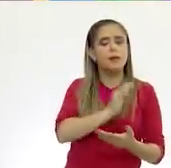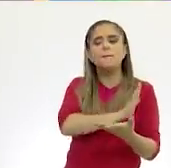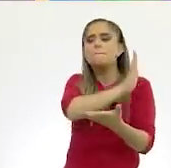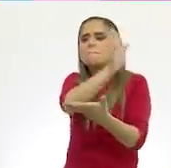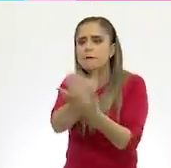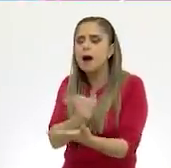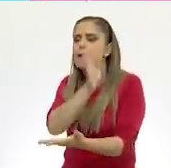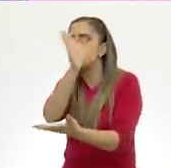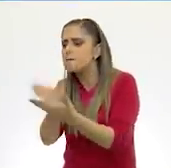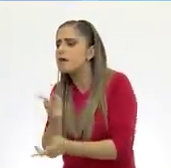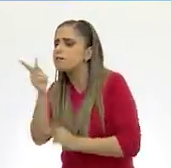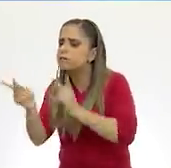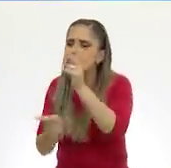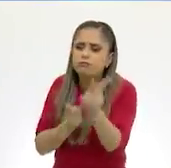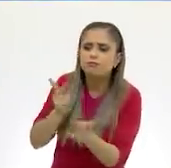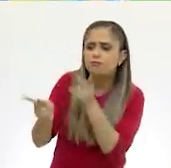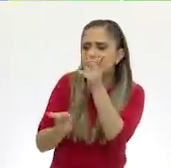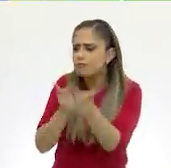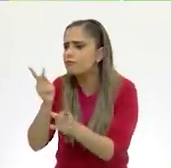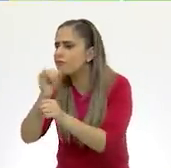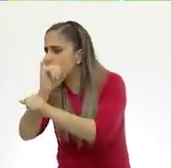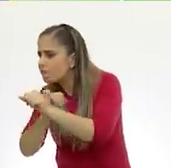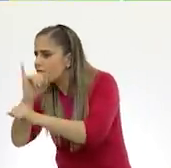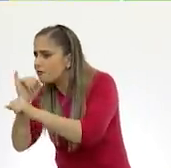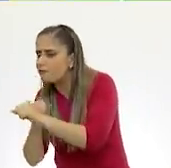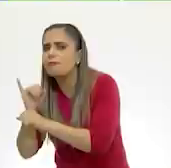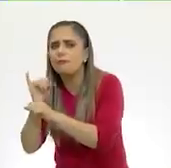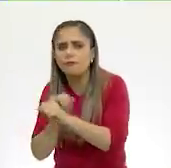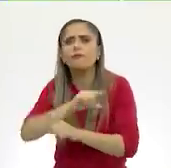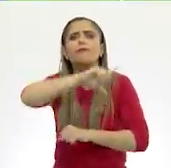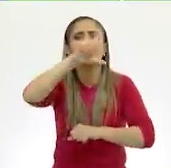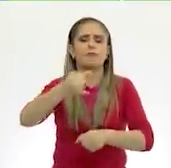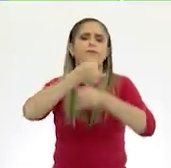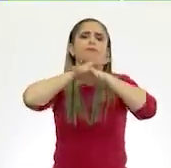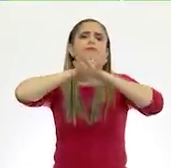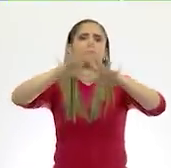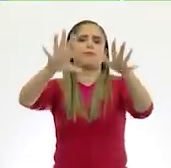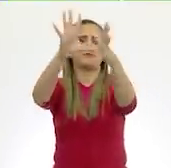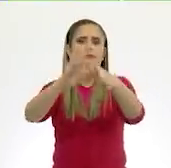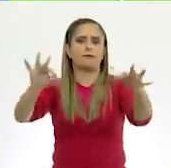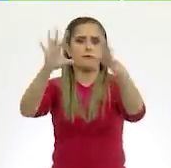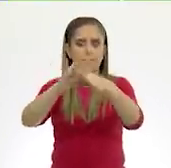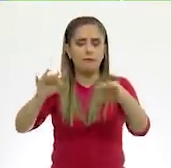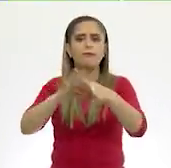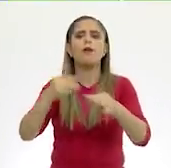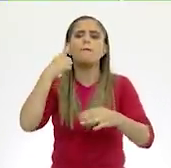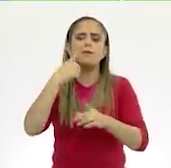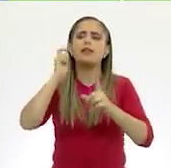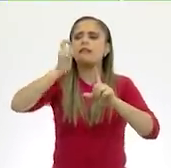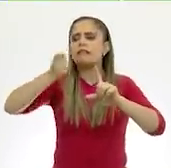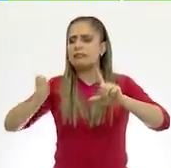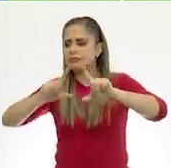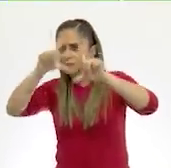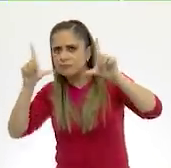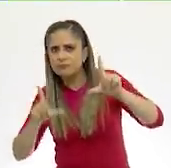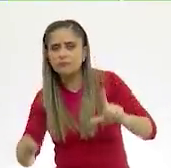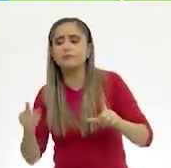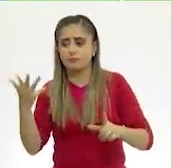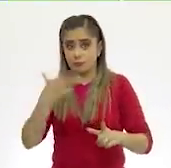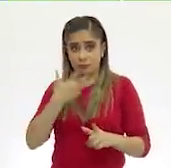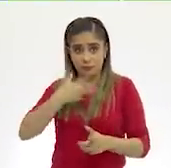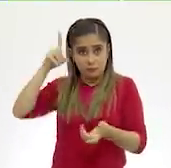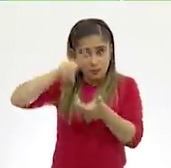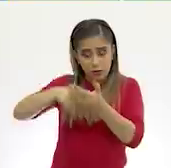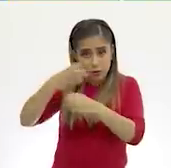difundir información de México sobre temas tan relevantes como el territorio, los recursos, la